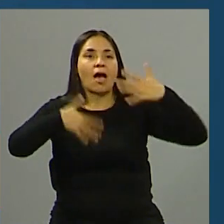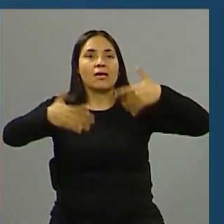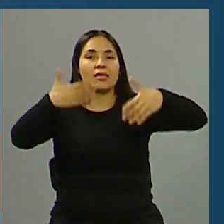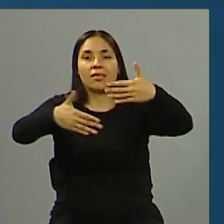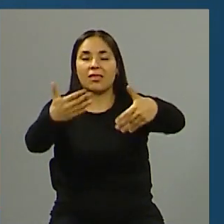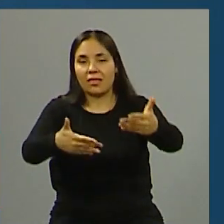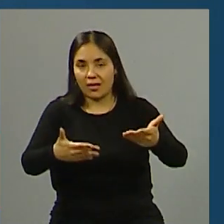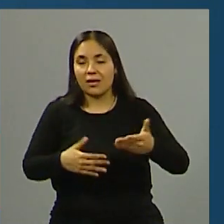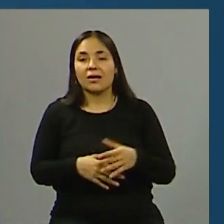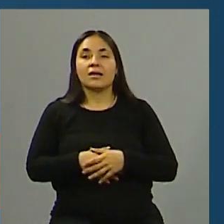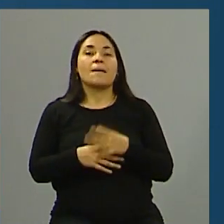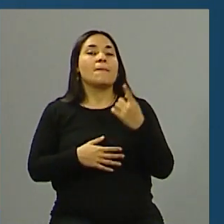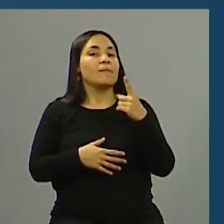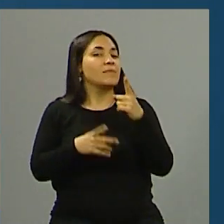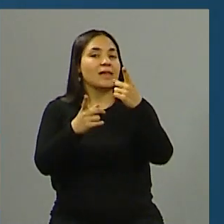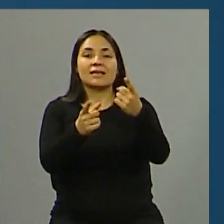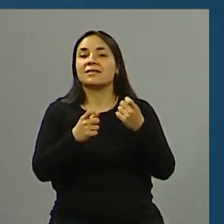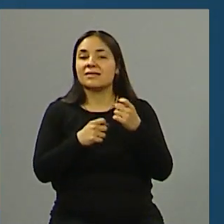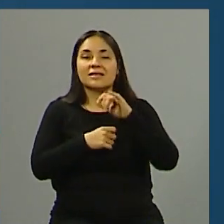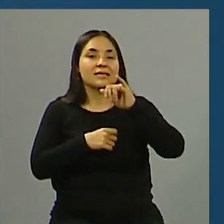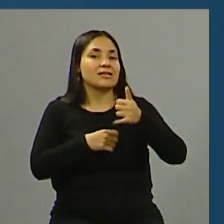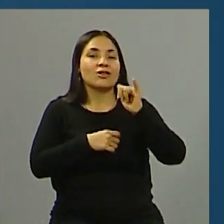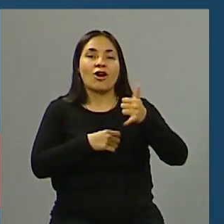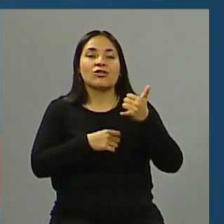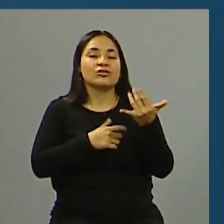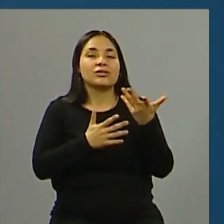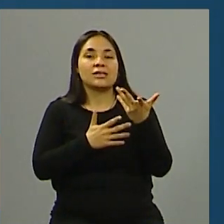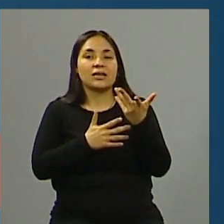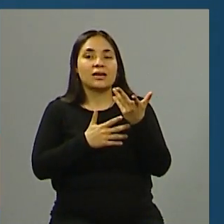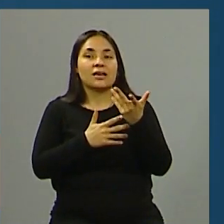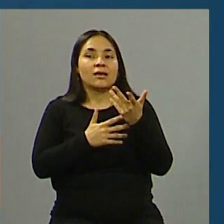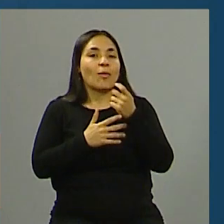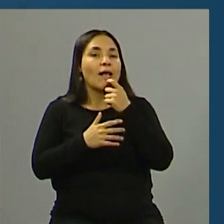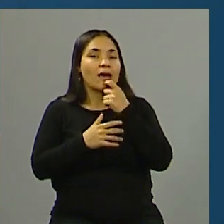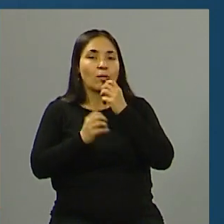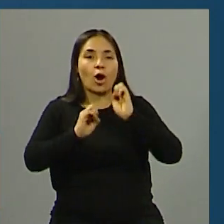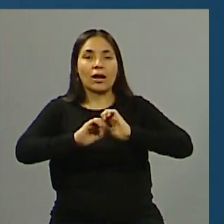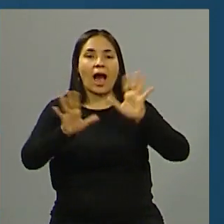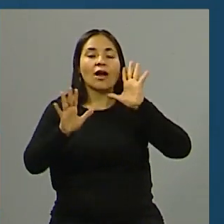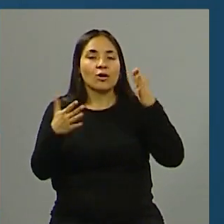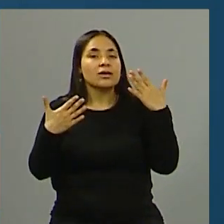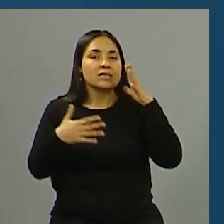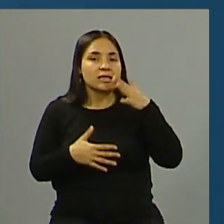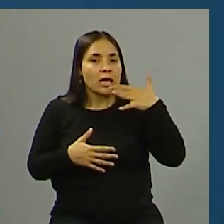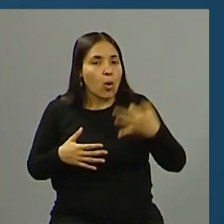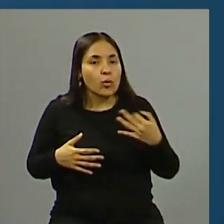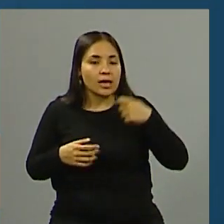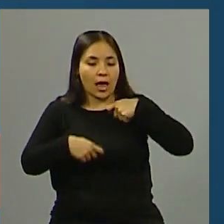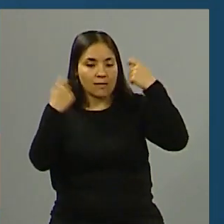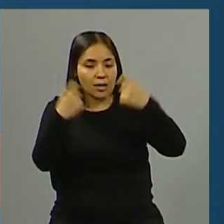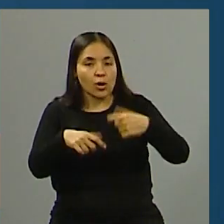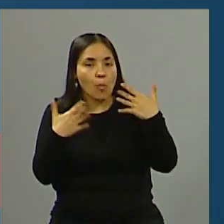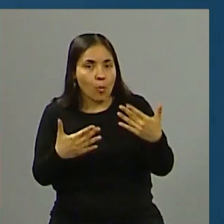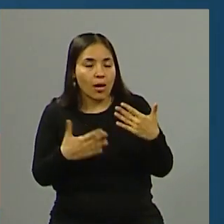a variables de la microeconomía, que hoy no las tenemos, no tenemos previsibilidad, no hay posibilidad de invertir, no hay sustento